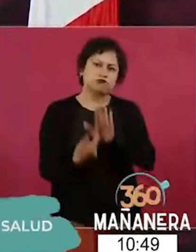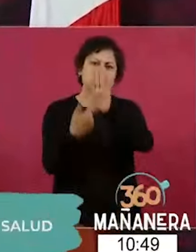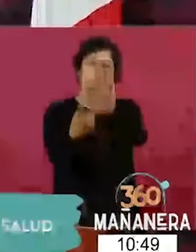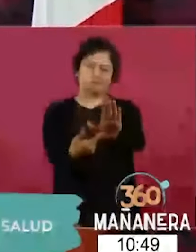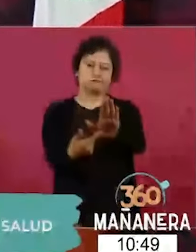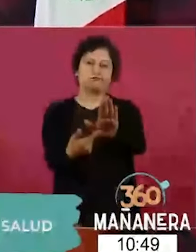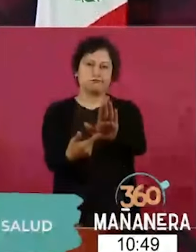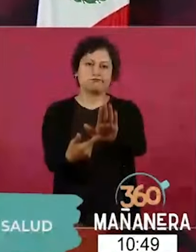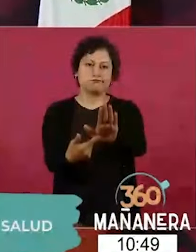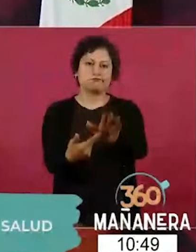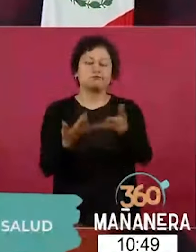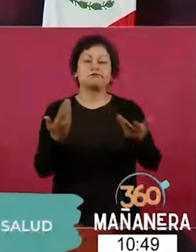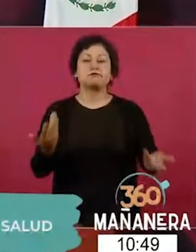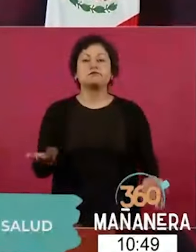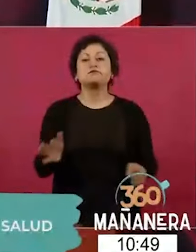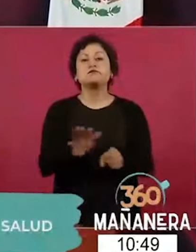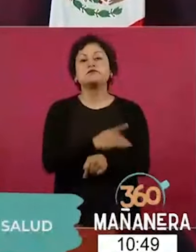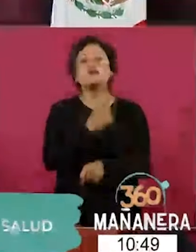Nuestros adversarios